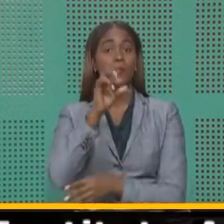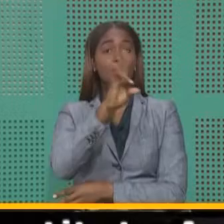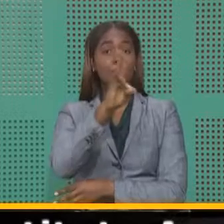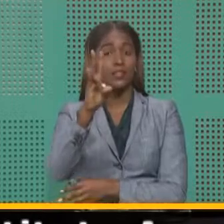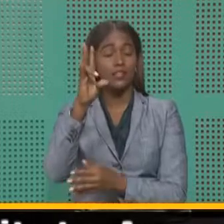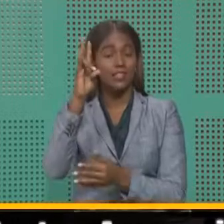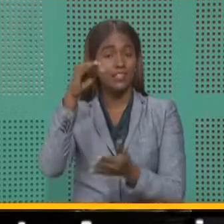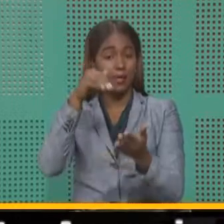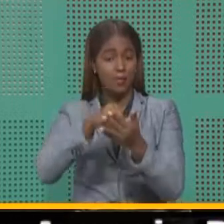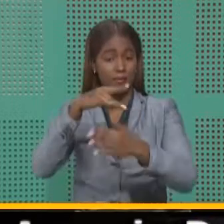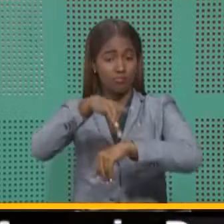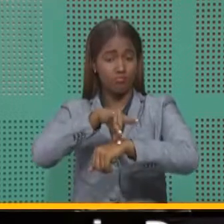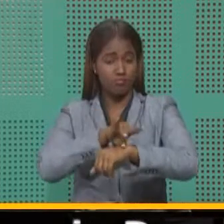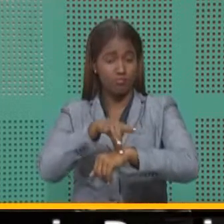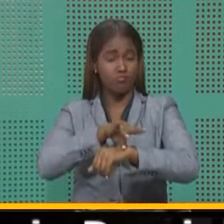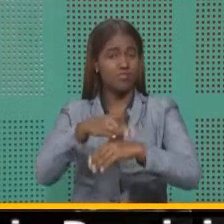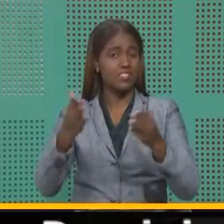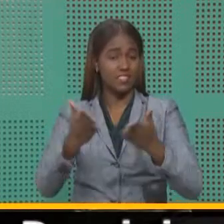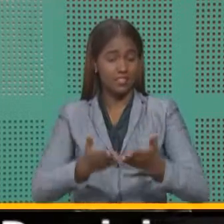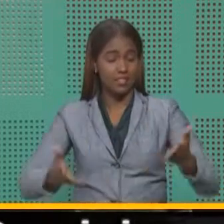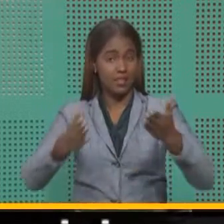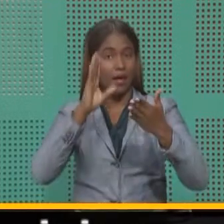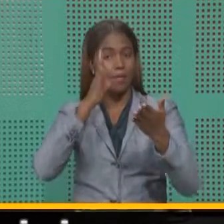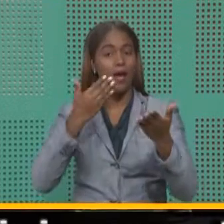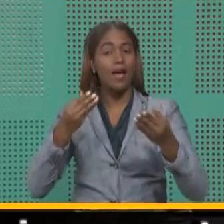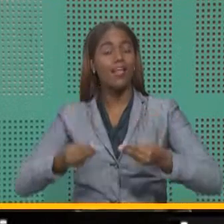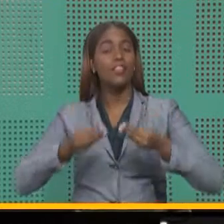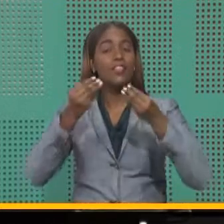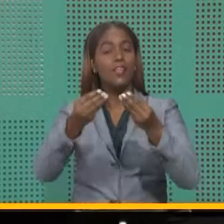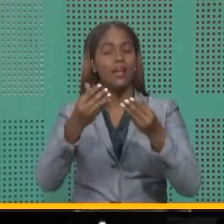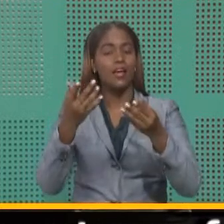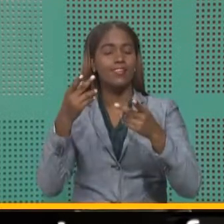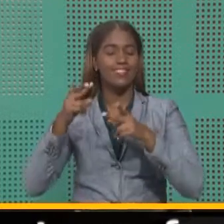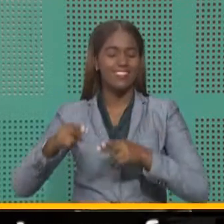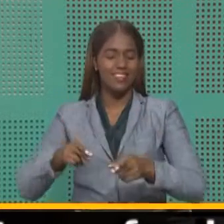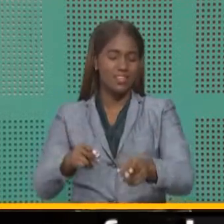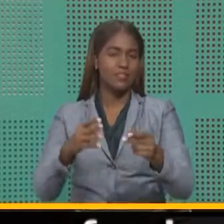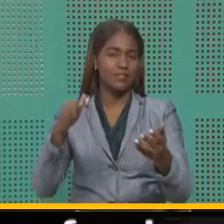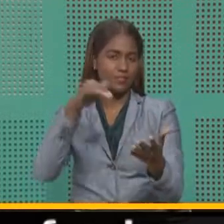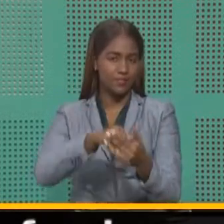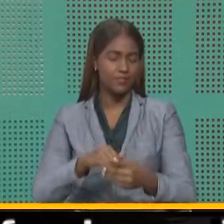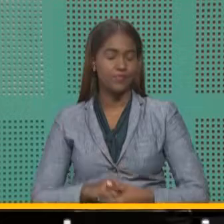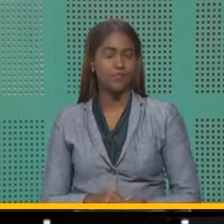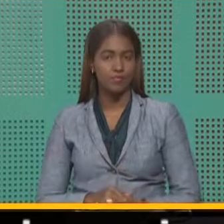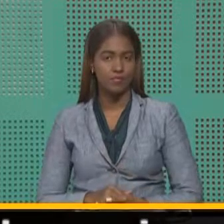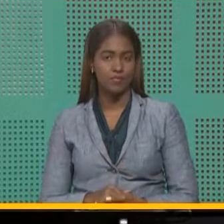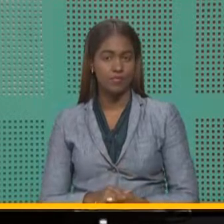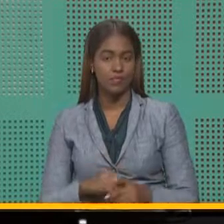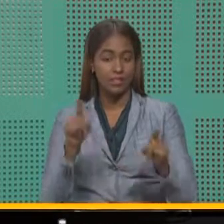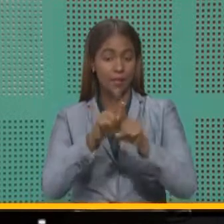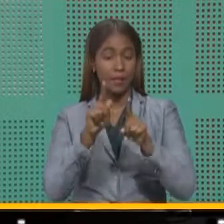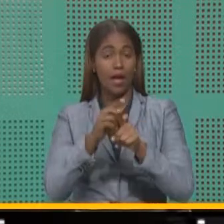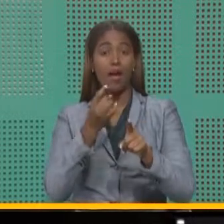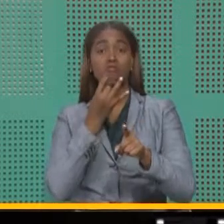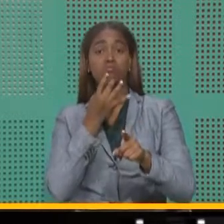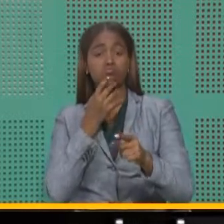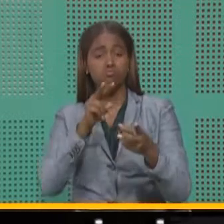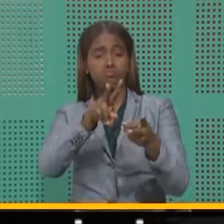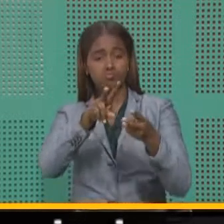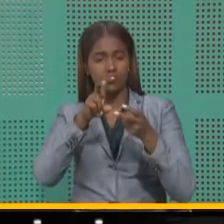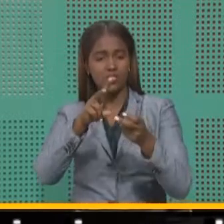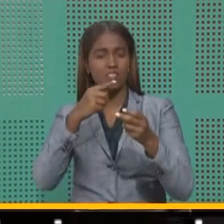mil tareas de tierras que permitirán recuperar las cuencas de los ríos también las energías renovables son nuestra